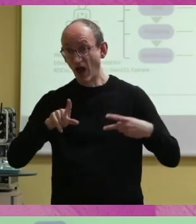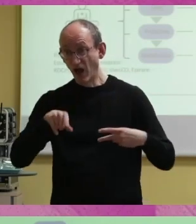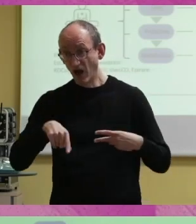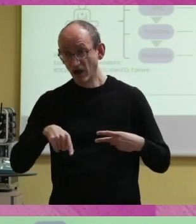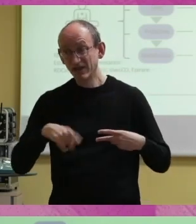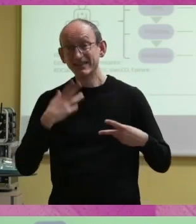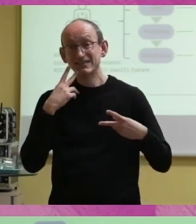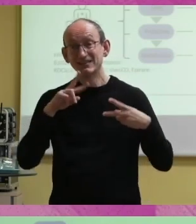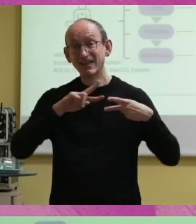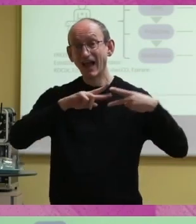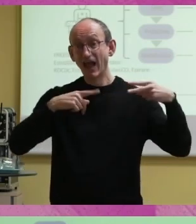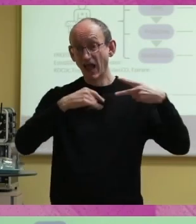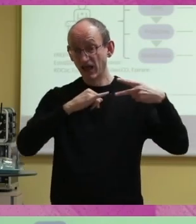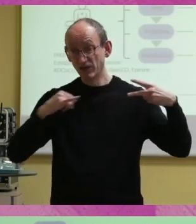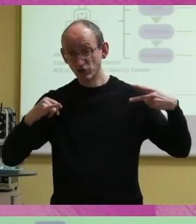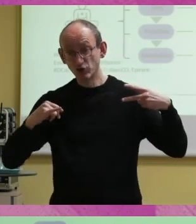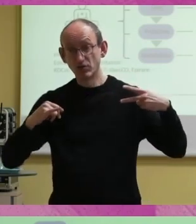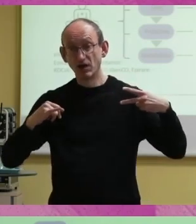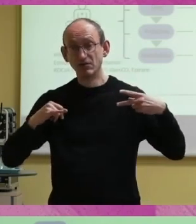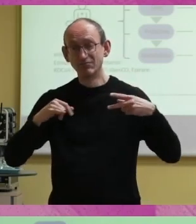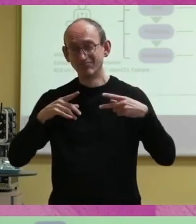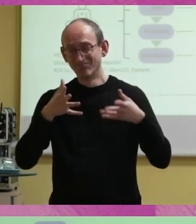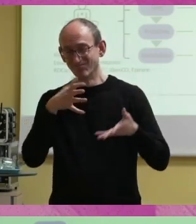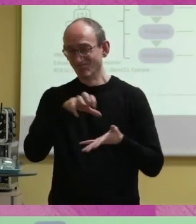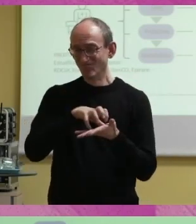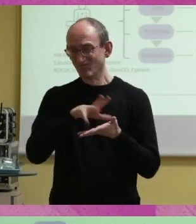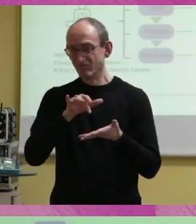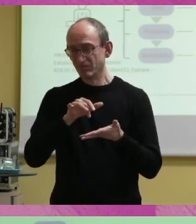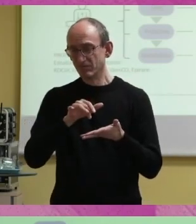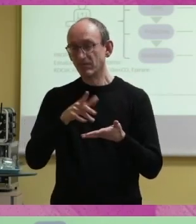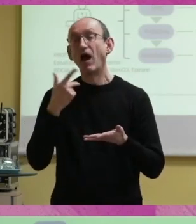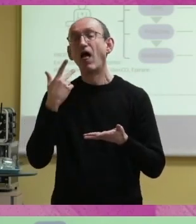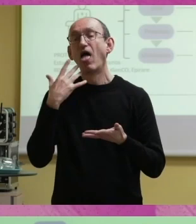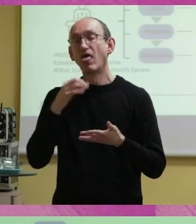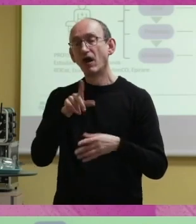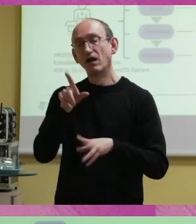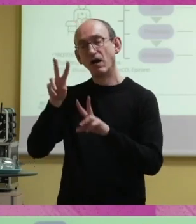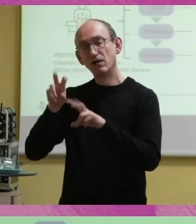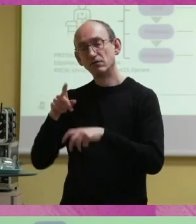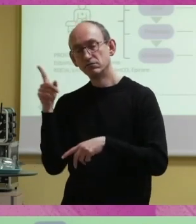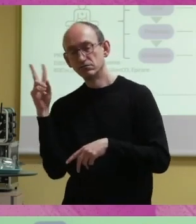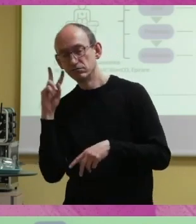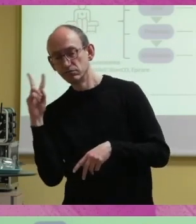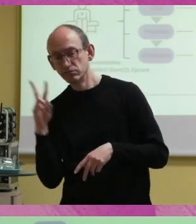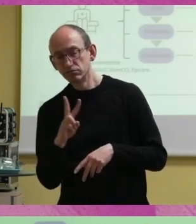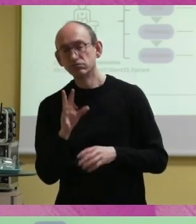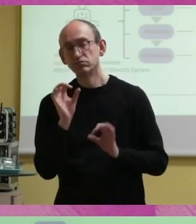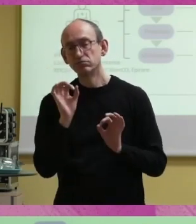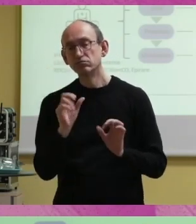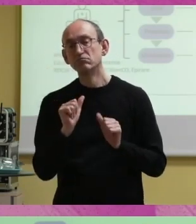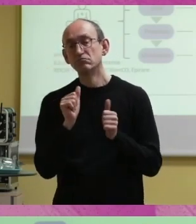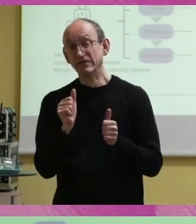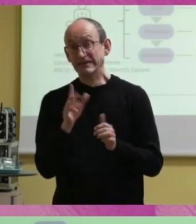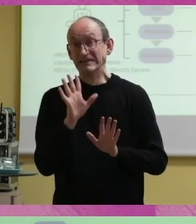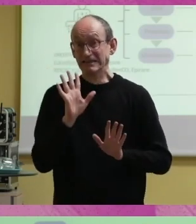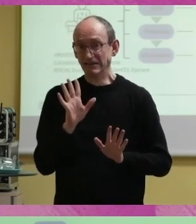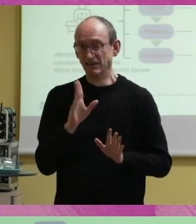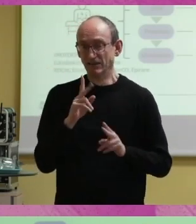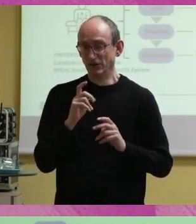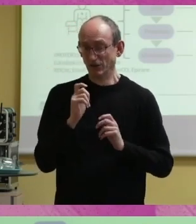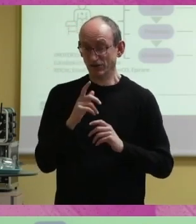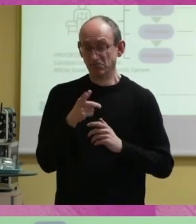cuando este exoma resulta poco concluyente, la idea es que desde investigación empezamos, todo esto está todavía en